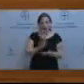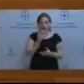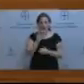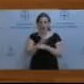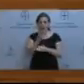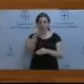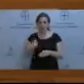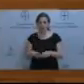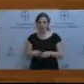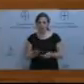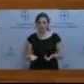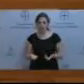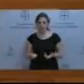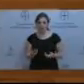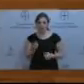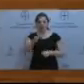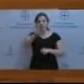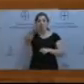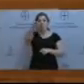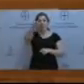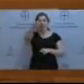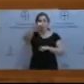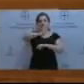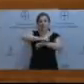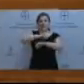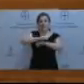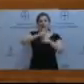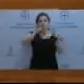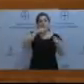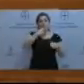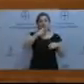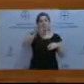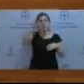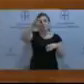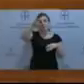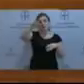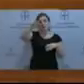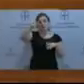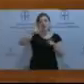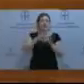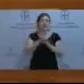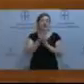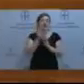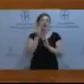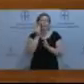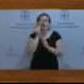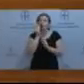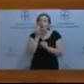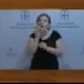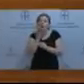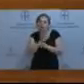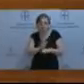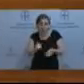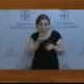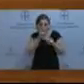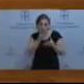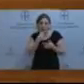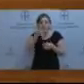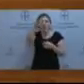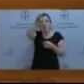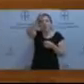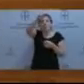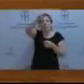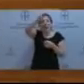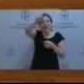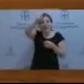de la manilla de la ventana. Ustedes dicen que la manilla de la ventana, y perdónenme por quizá lo absurdo, lo simple del ejemplo, la manilla de la ventana la tiene que pagar el ayuntamiento